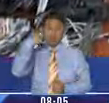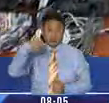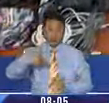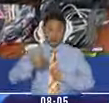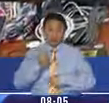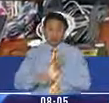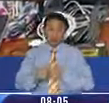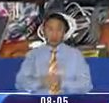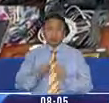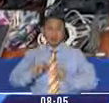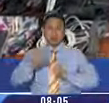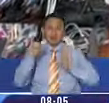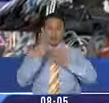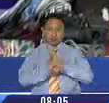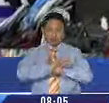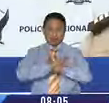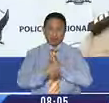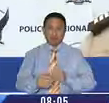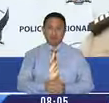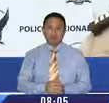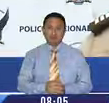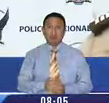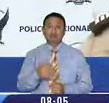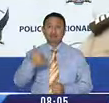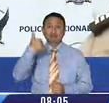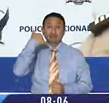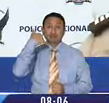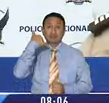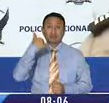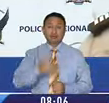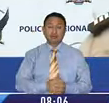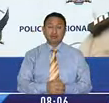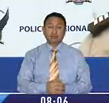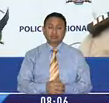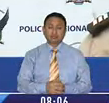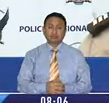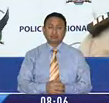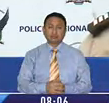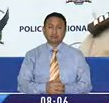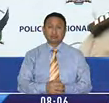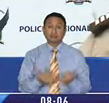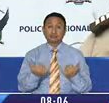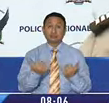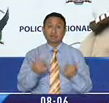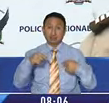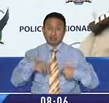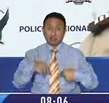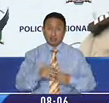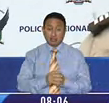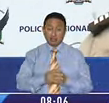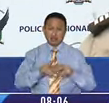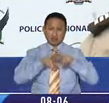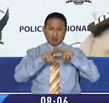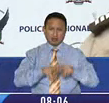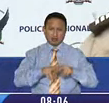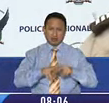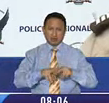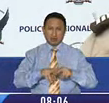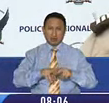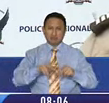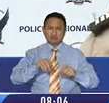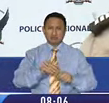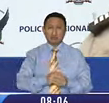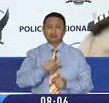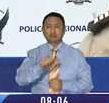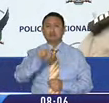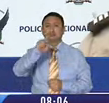ofertaba estaba reportado como robado. Un teléfono celular que al momento de realizarle la verificación en el sistema del Arcotel